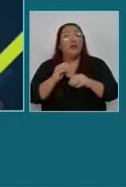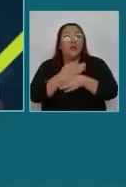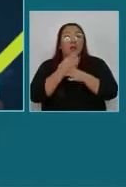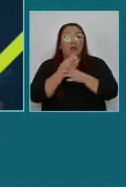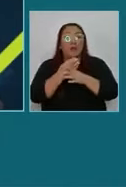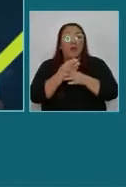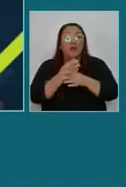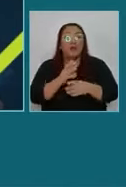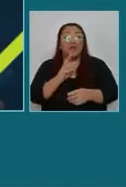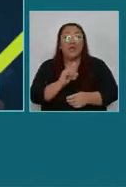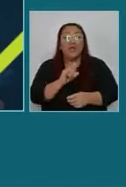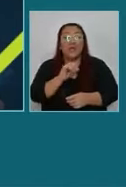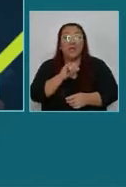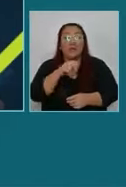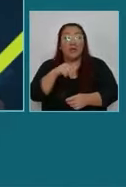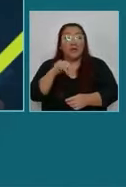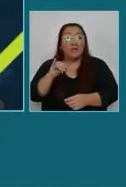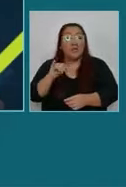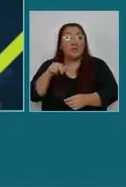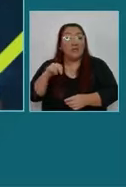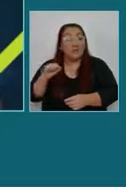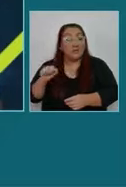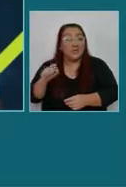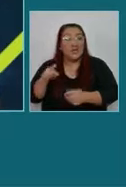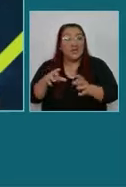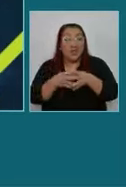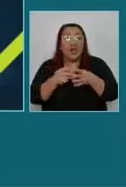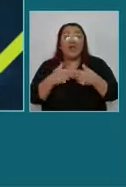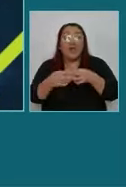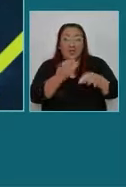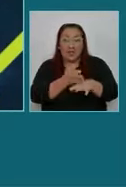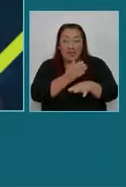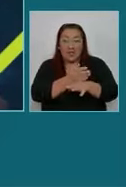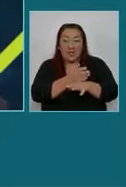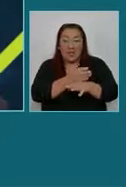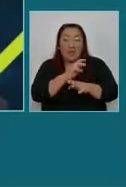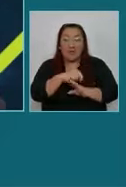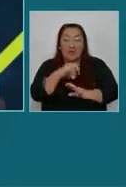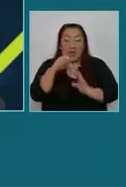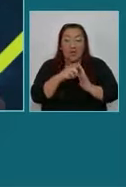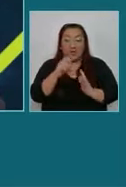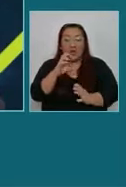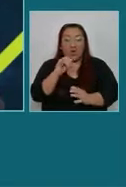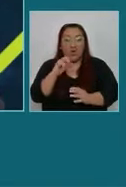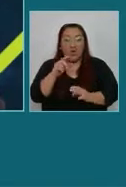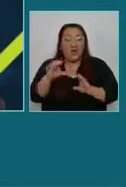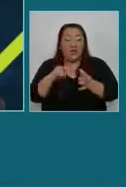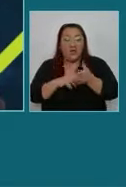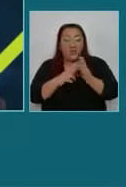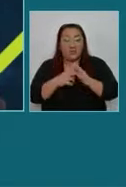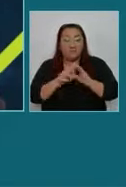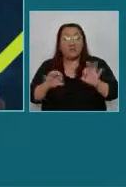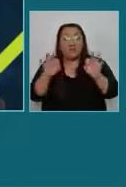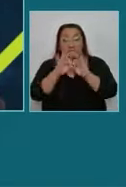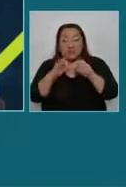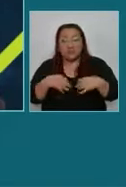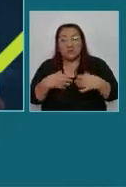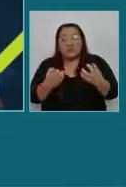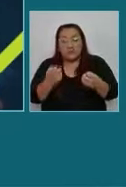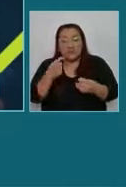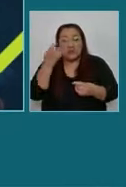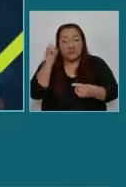de I+D+i, se está incorporando a los gestores tecnológicos, ya lo mencionaron, el proyecto de COICA fue hecho para emprendimiento y nosotros también, desde